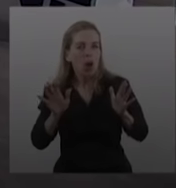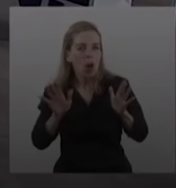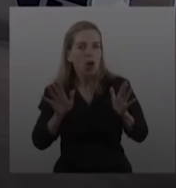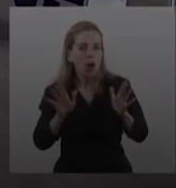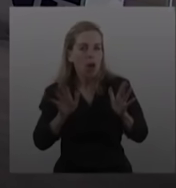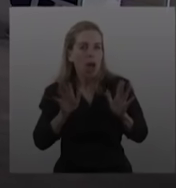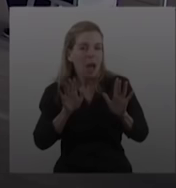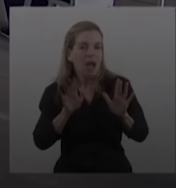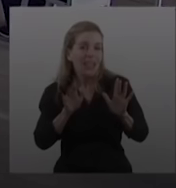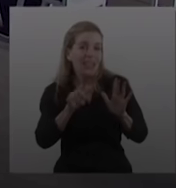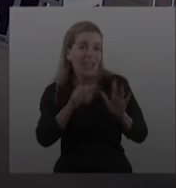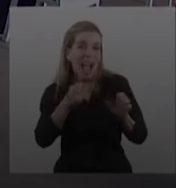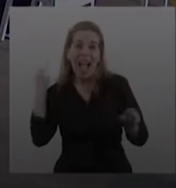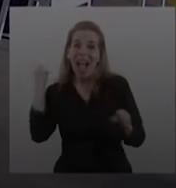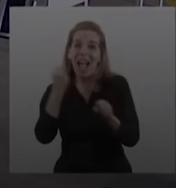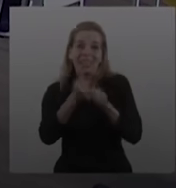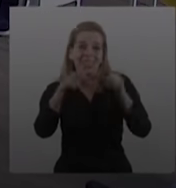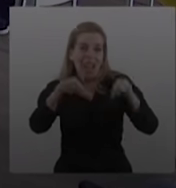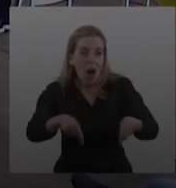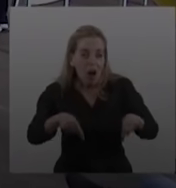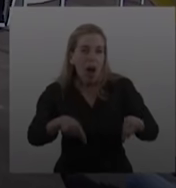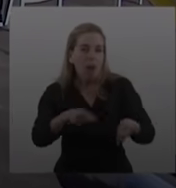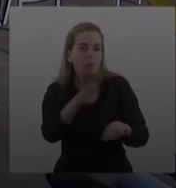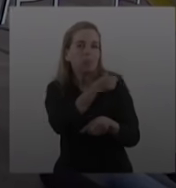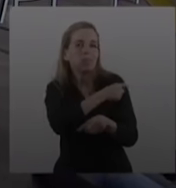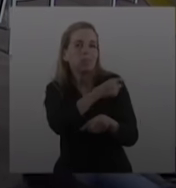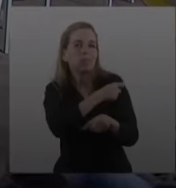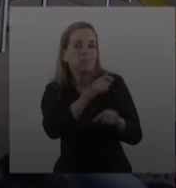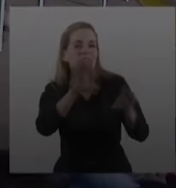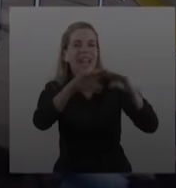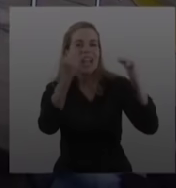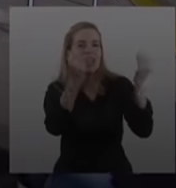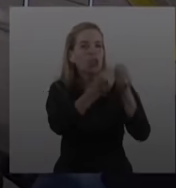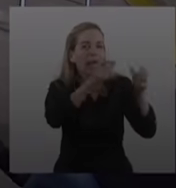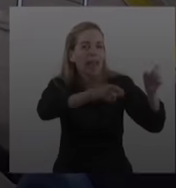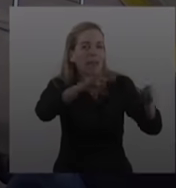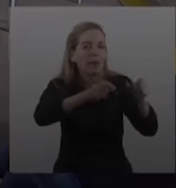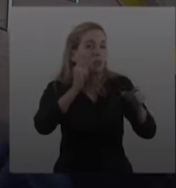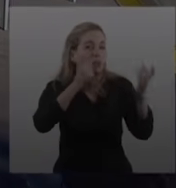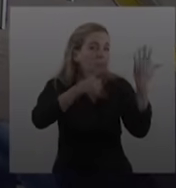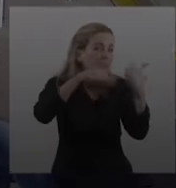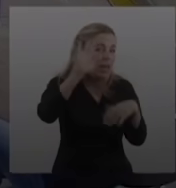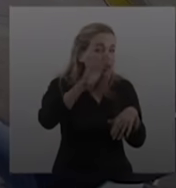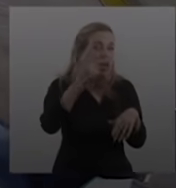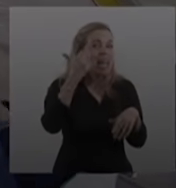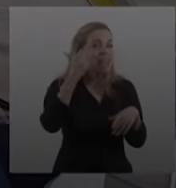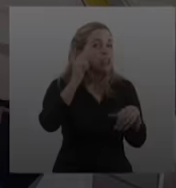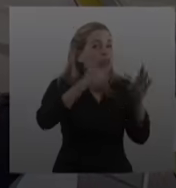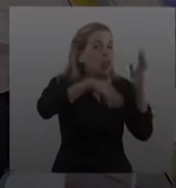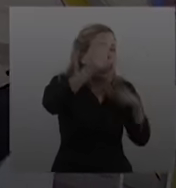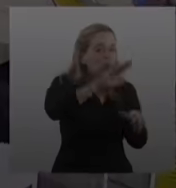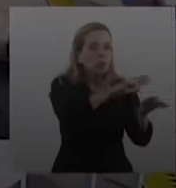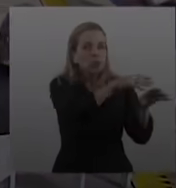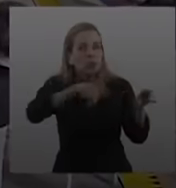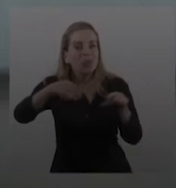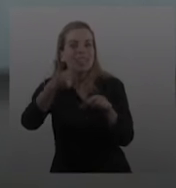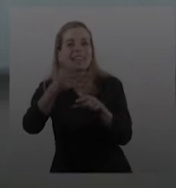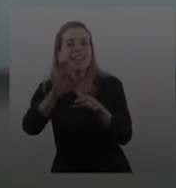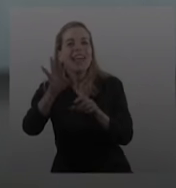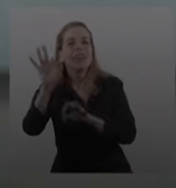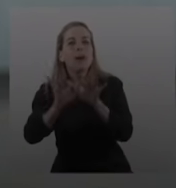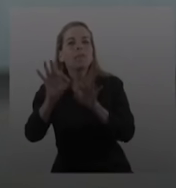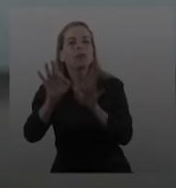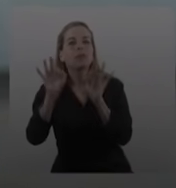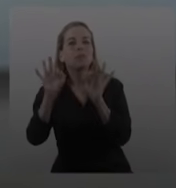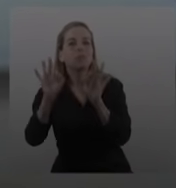Y ya llevamos vacunados a más del 60% de los mayores de 18 años. Y